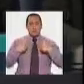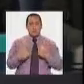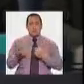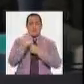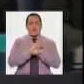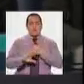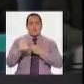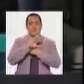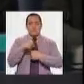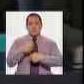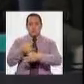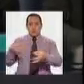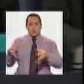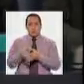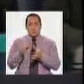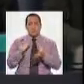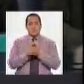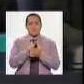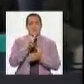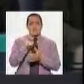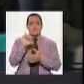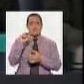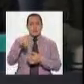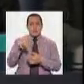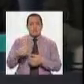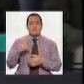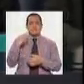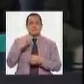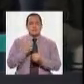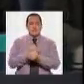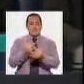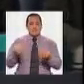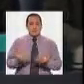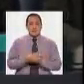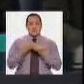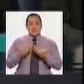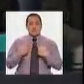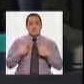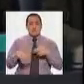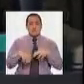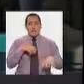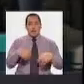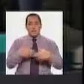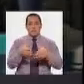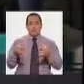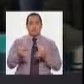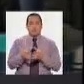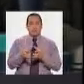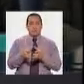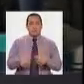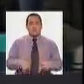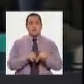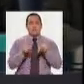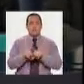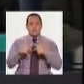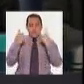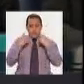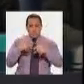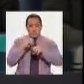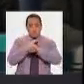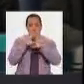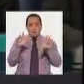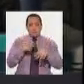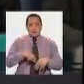defensa de los comandos de Chavín de Huántar, todos los actos que realicé como agente fueron de dominio público.